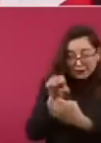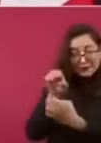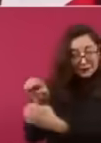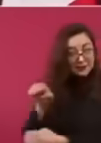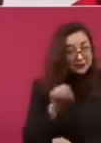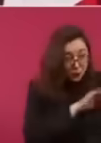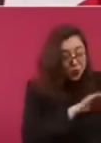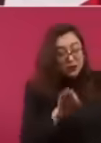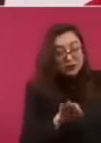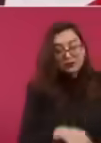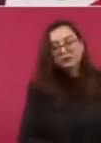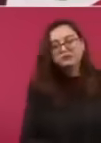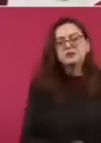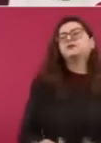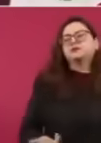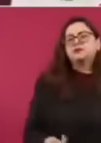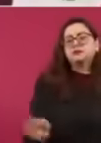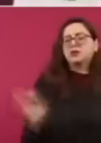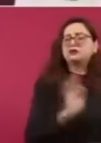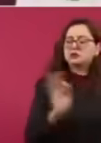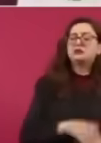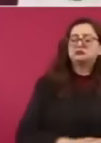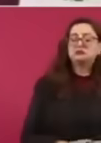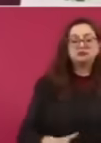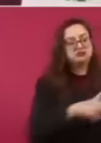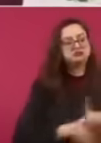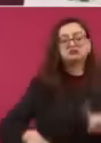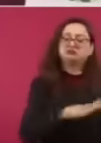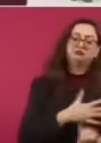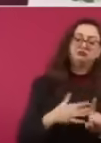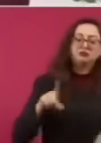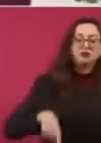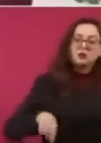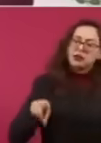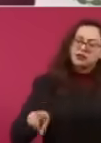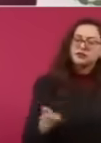que hay condiciones especiales que se tienen que tomar en consideración.